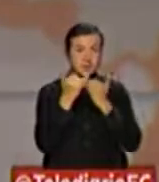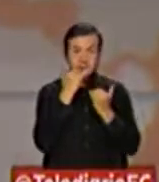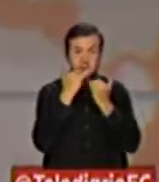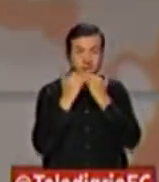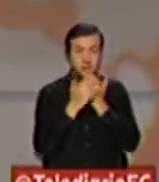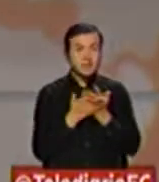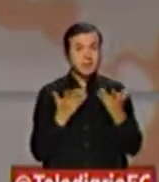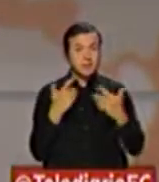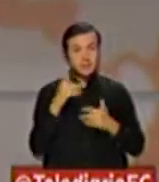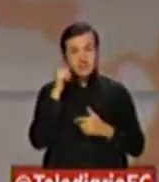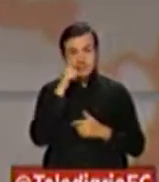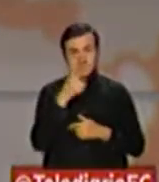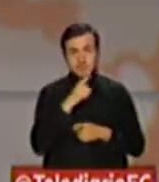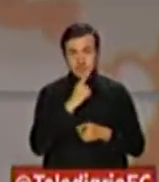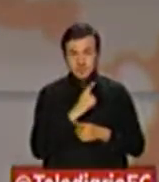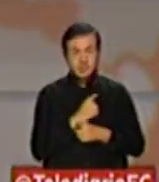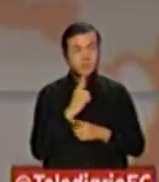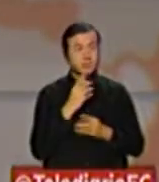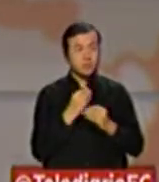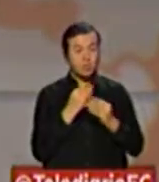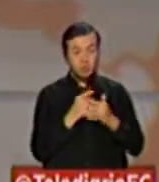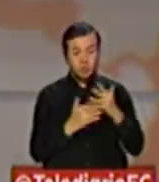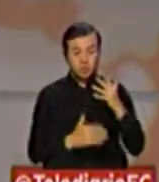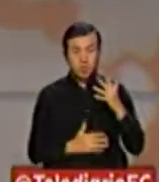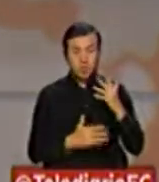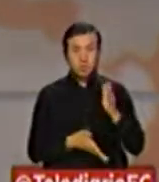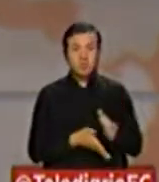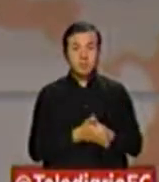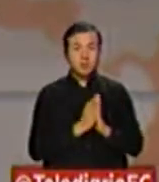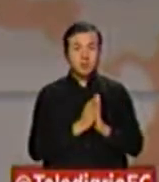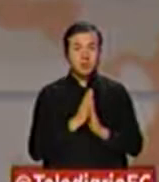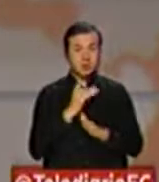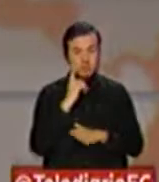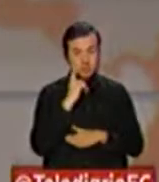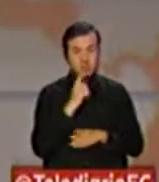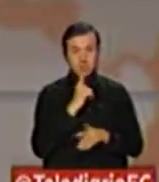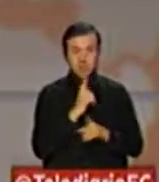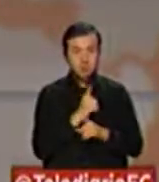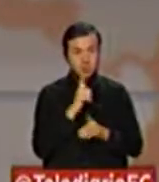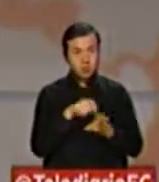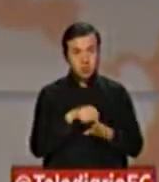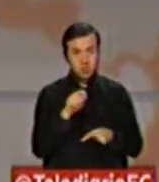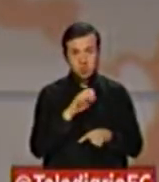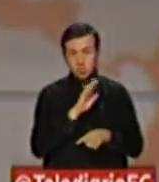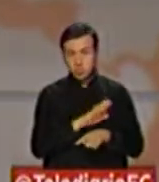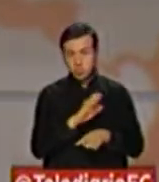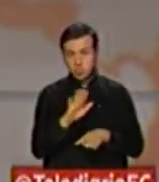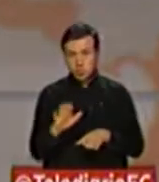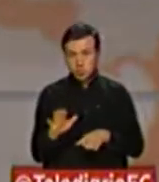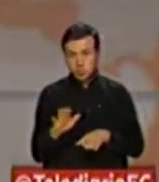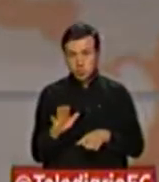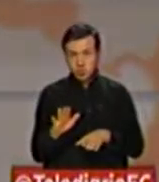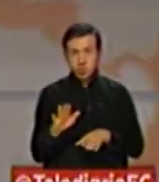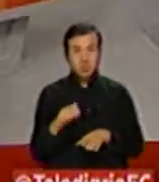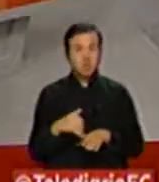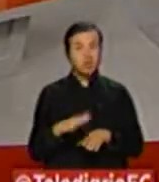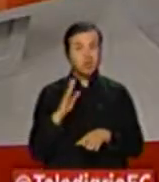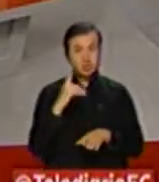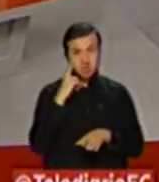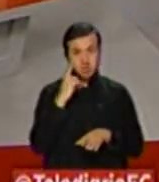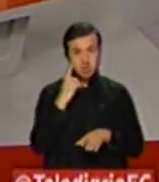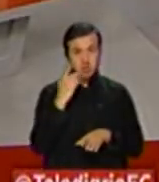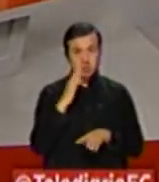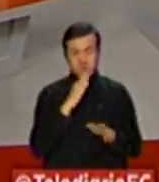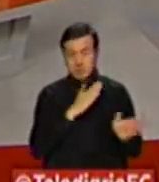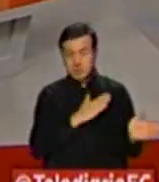cuyo caso Fiscalía tiene suficientes elementos para solicitar a la jueza, en este caso, o al juez competente, que se han sumado elementos de